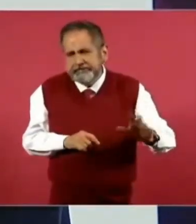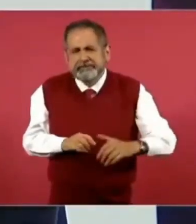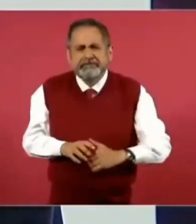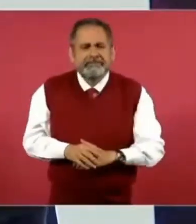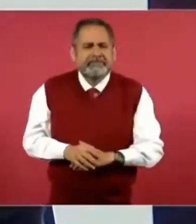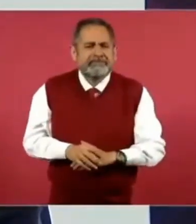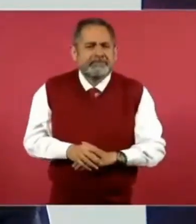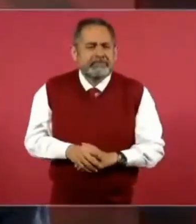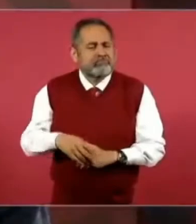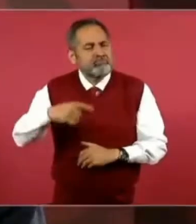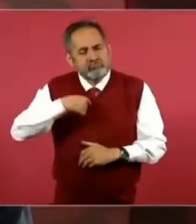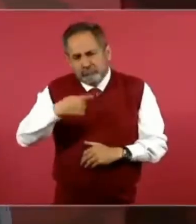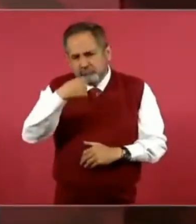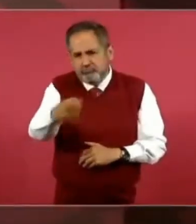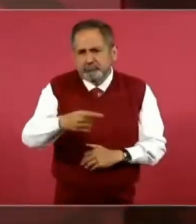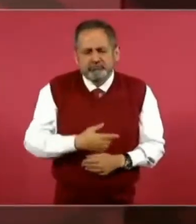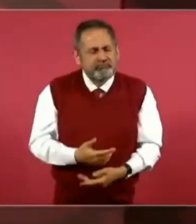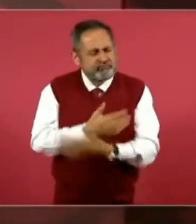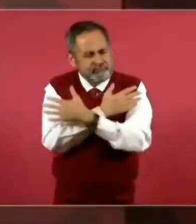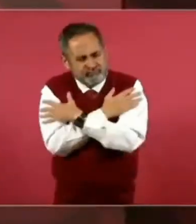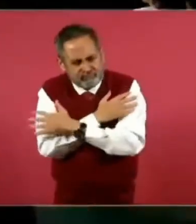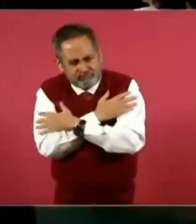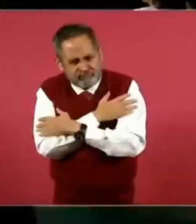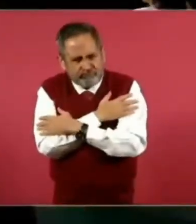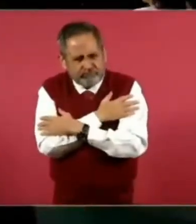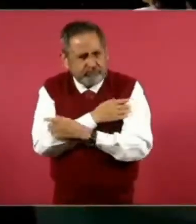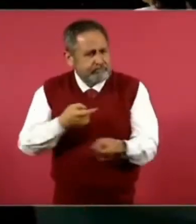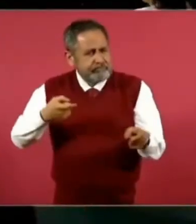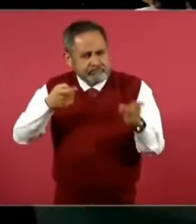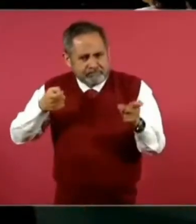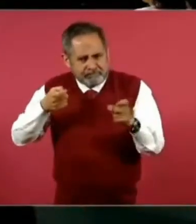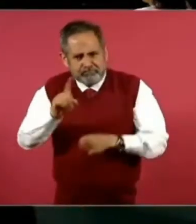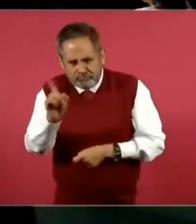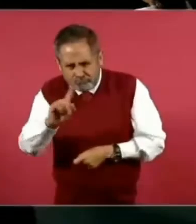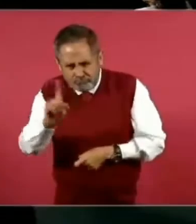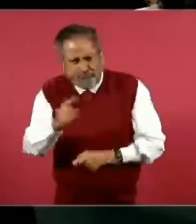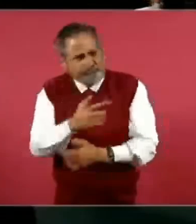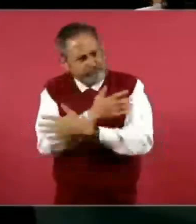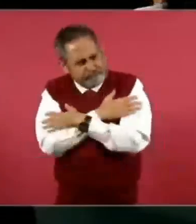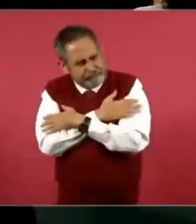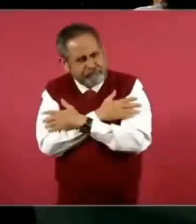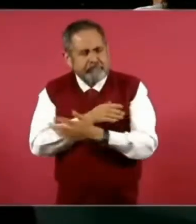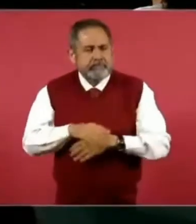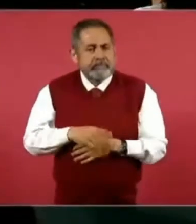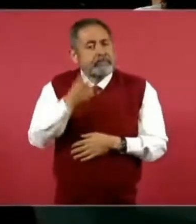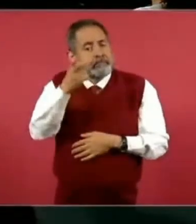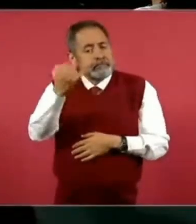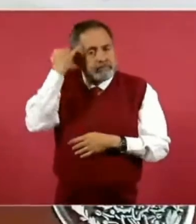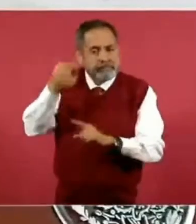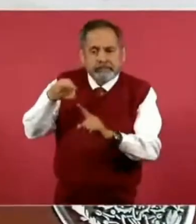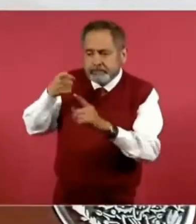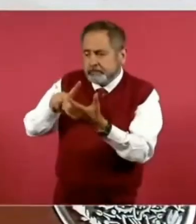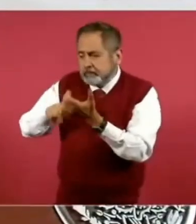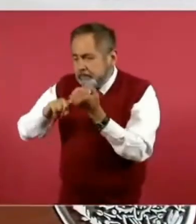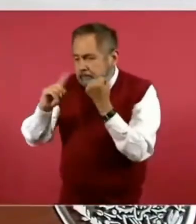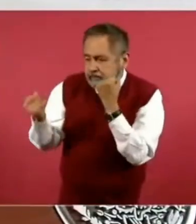cuando digo abrazos, no balazos. La estrategia en México es atender las causas,